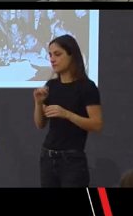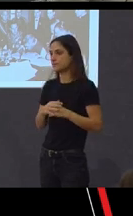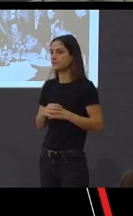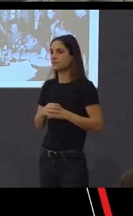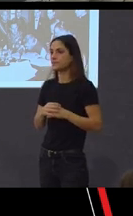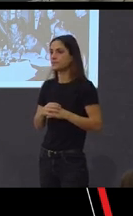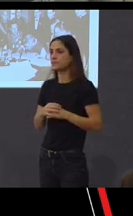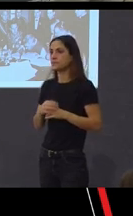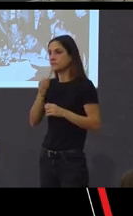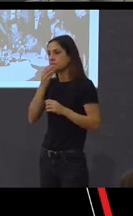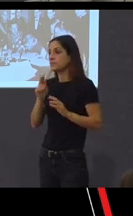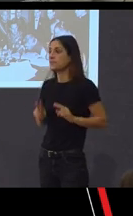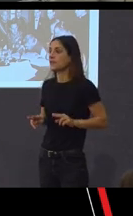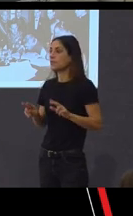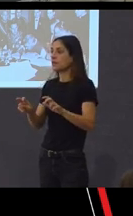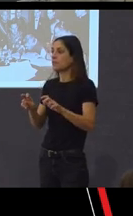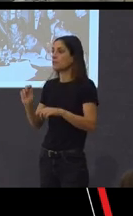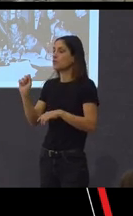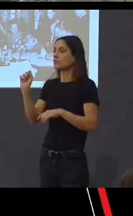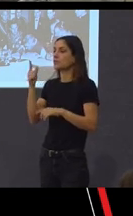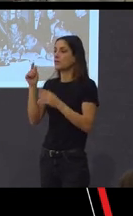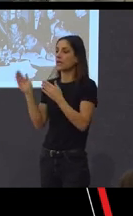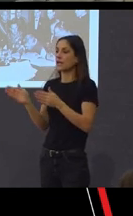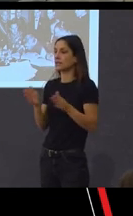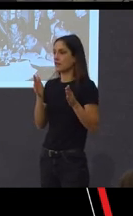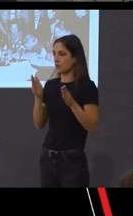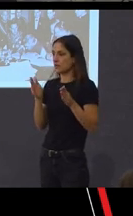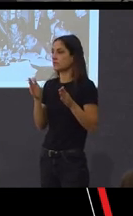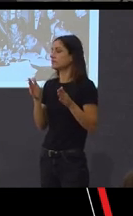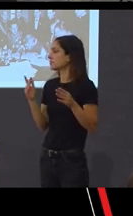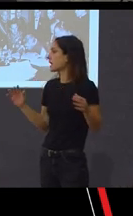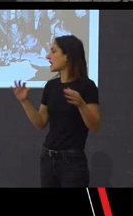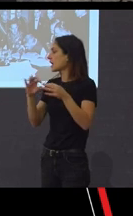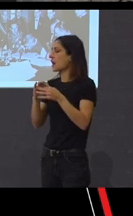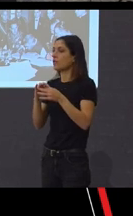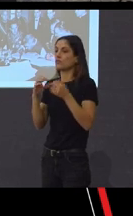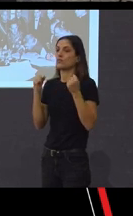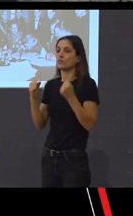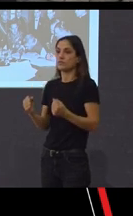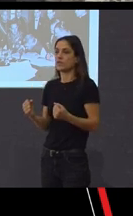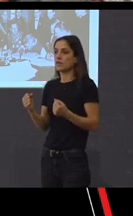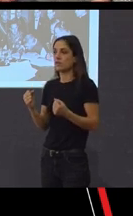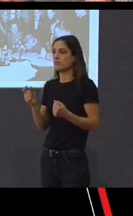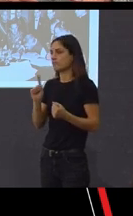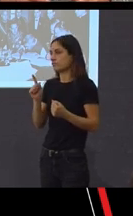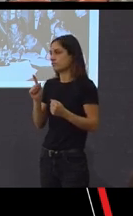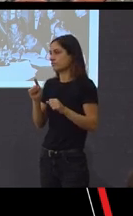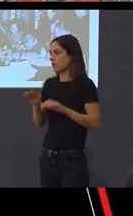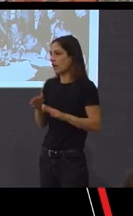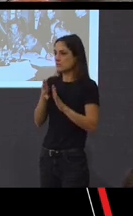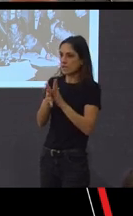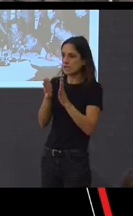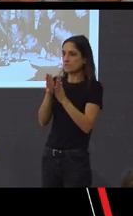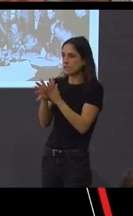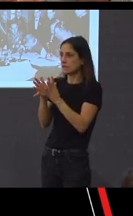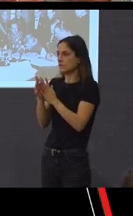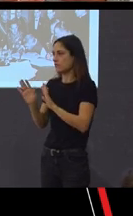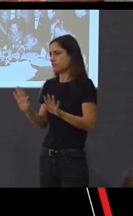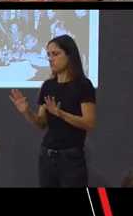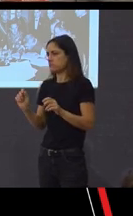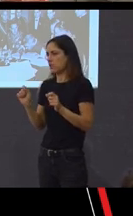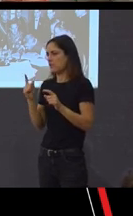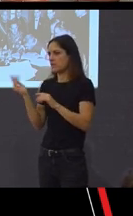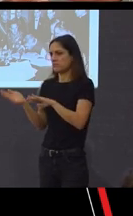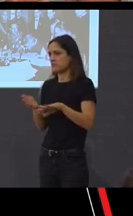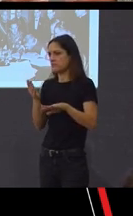en principio, en una primera etapa, aliados por la fuerza, no paro en explicar porque creo que está muy explicado. Toda la